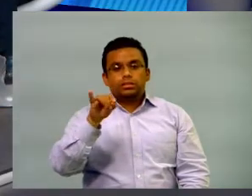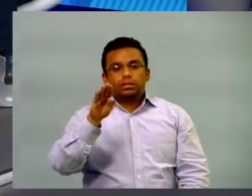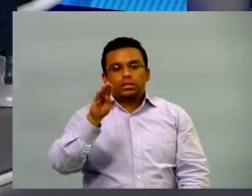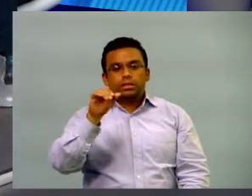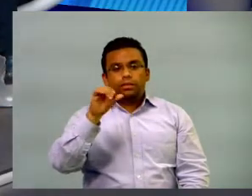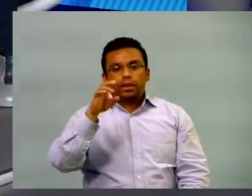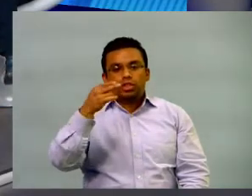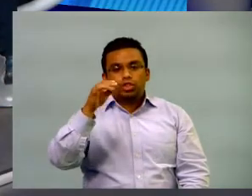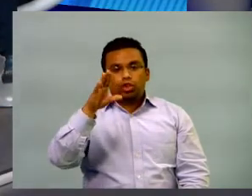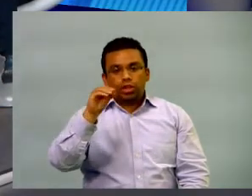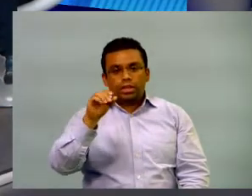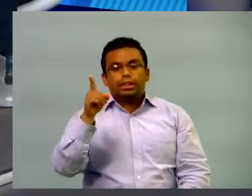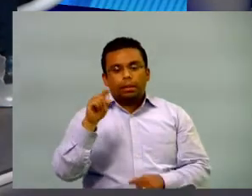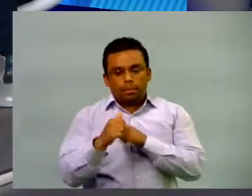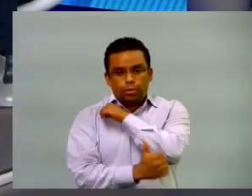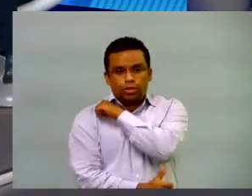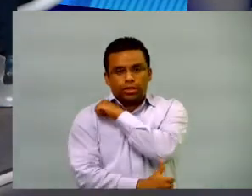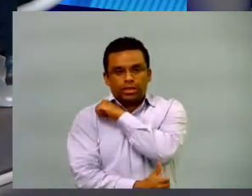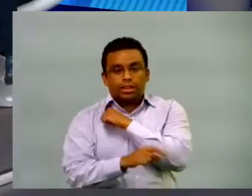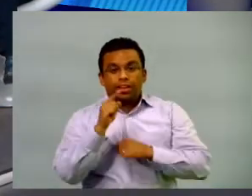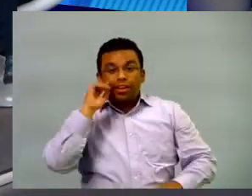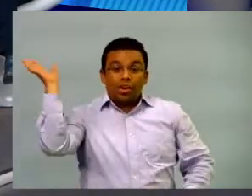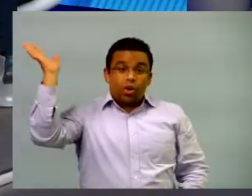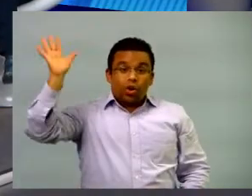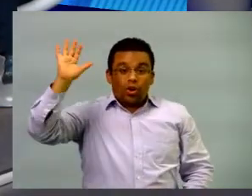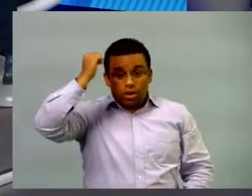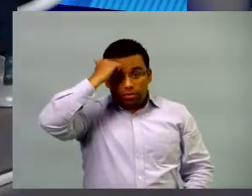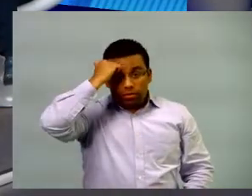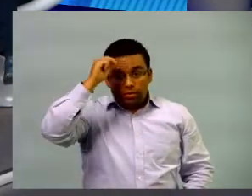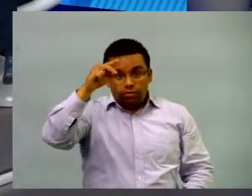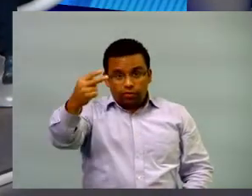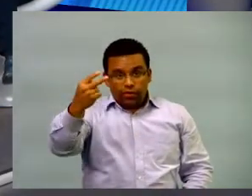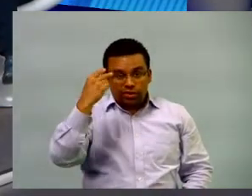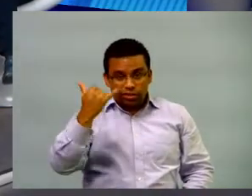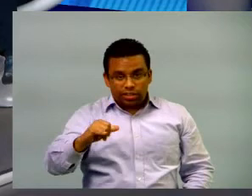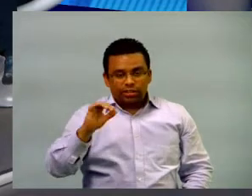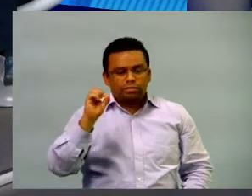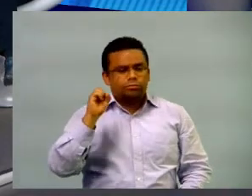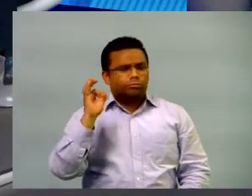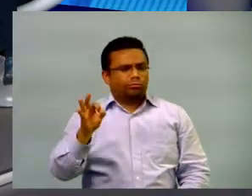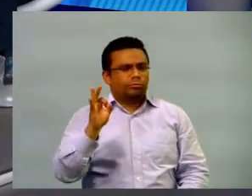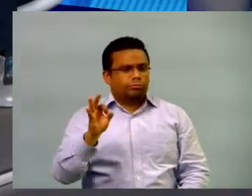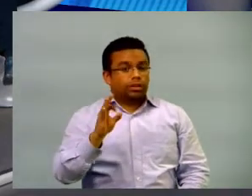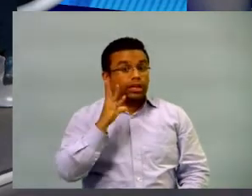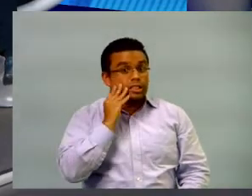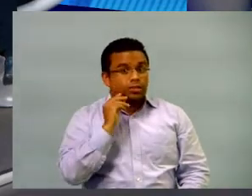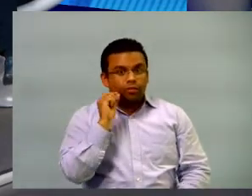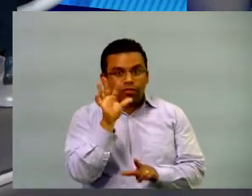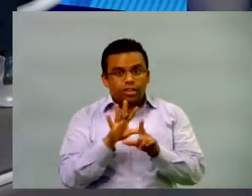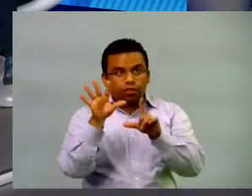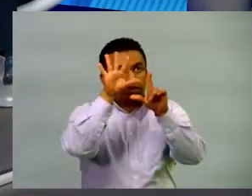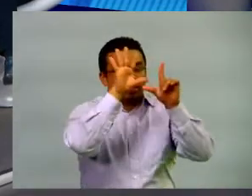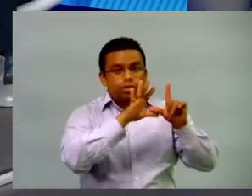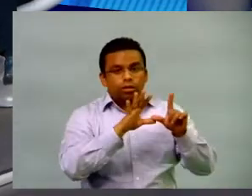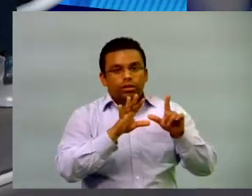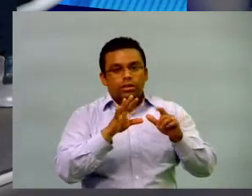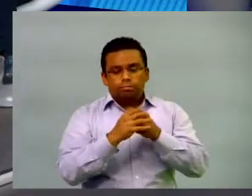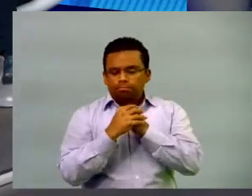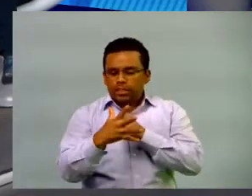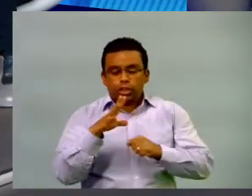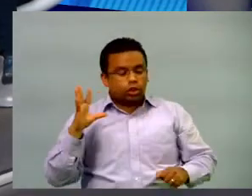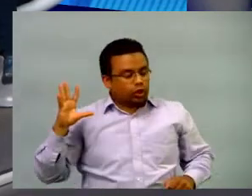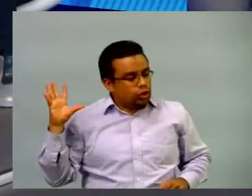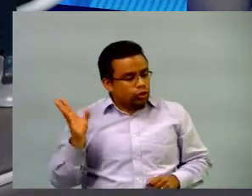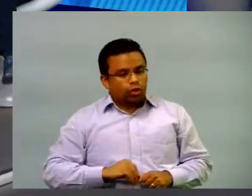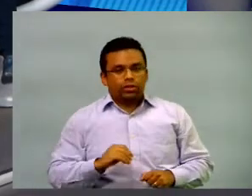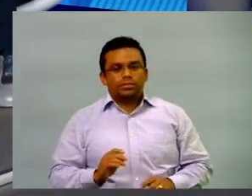de Nepomuceno, allá debe estar la profe viéndonos, profe, una excelente experiencia la suya, bueno, todas realmente, me cautivó